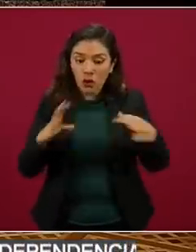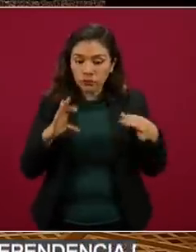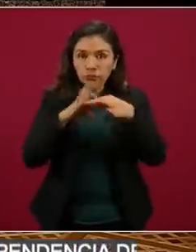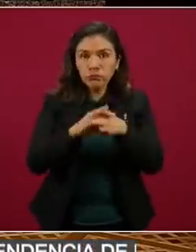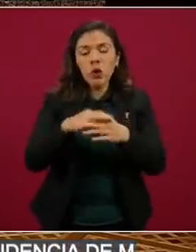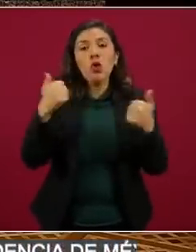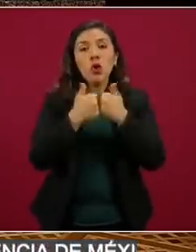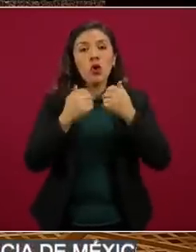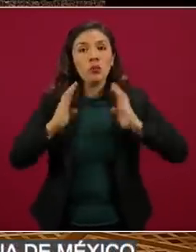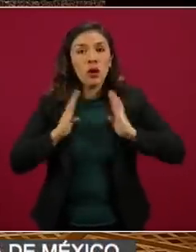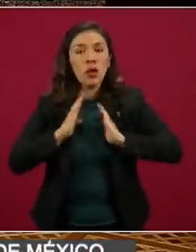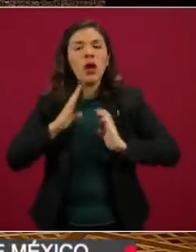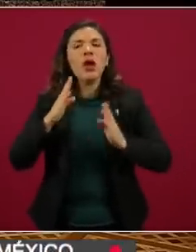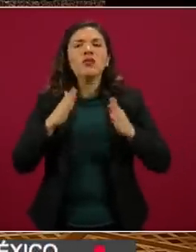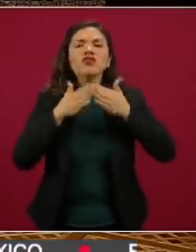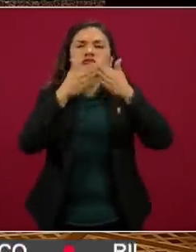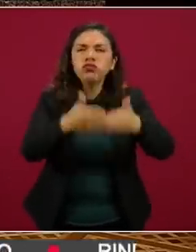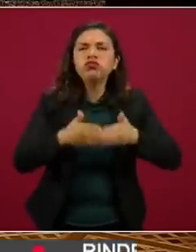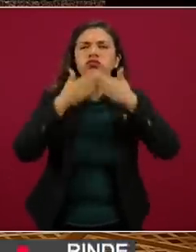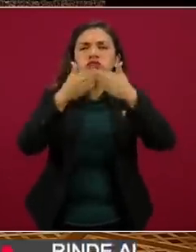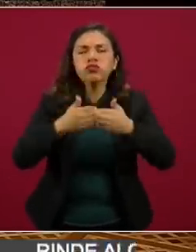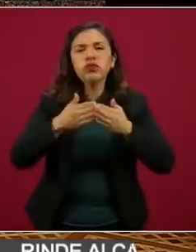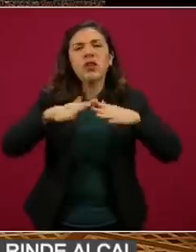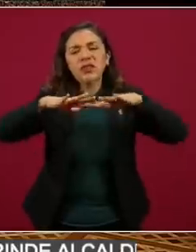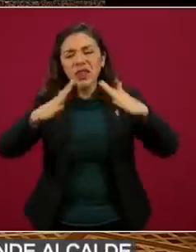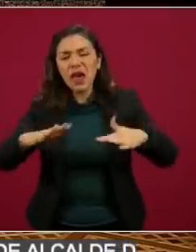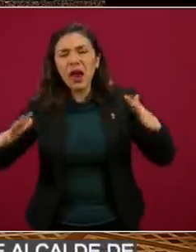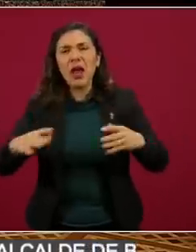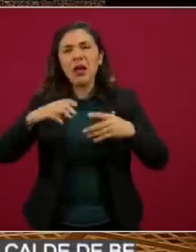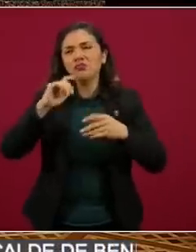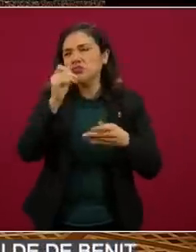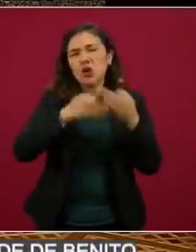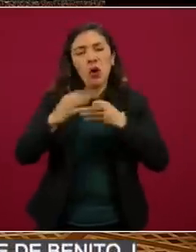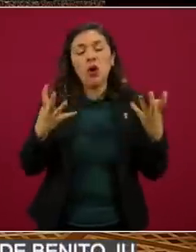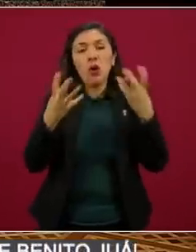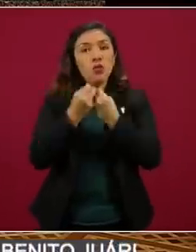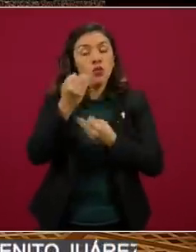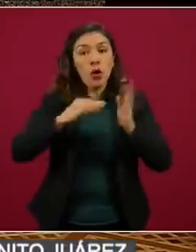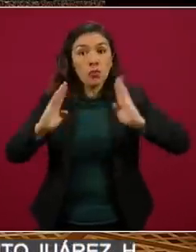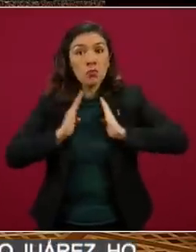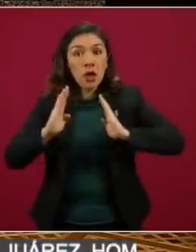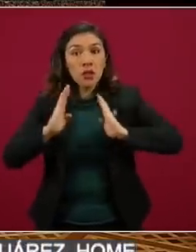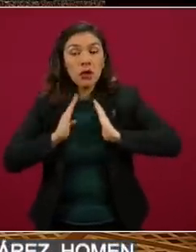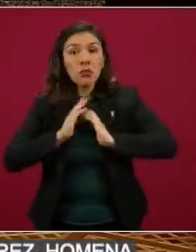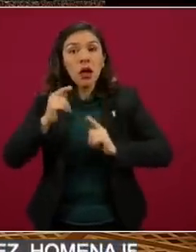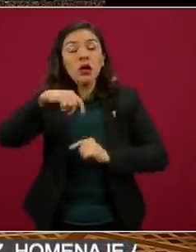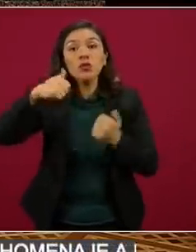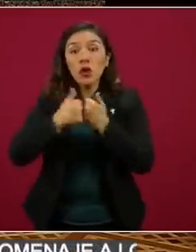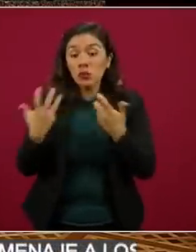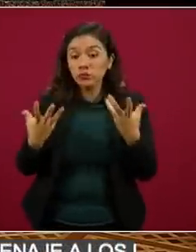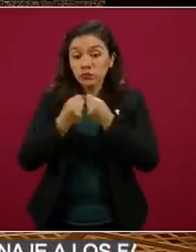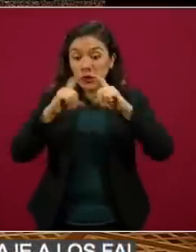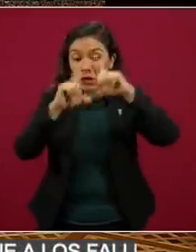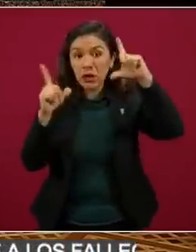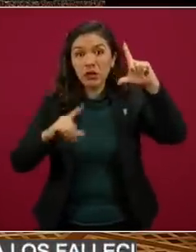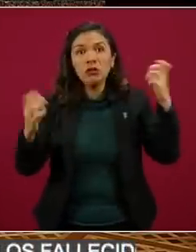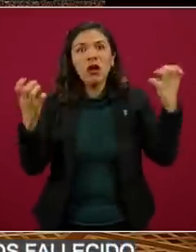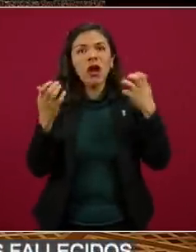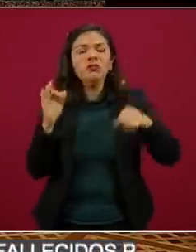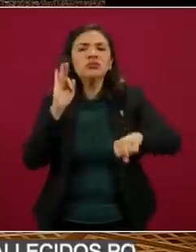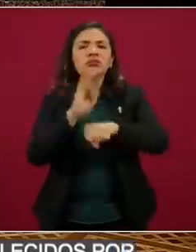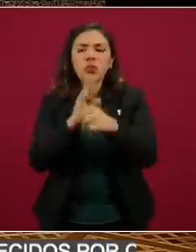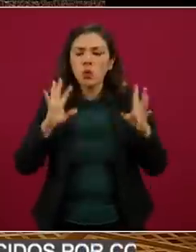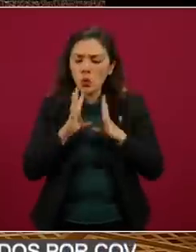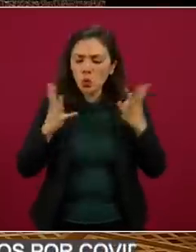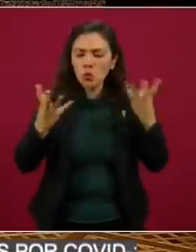fuerzas armadas de tierra mar y aire las fuerzas armadas de todos los mexicanos y de la guardia nacional estamos haciendo un frente común